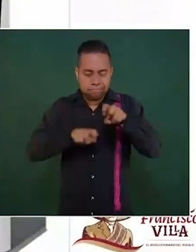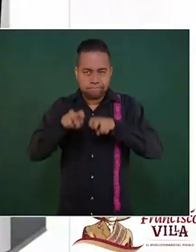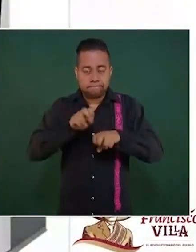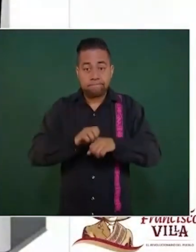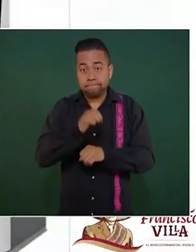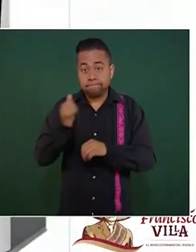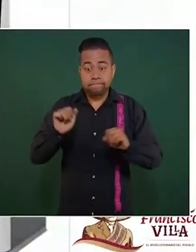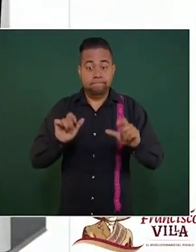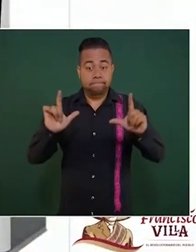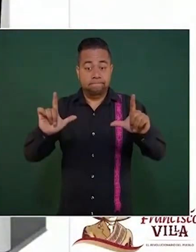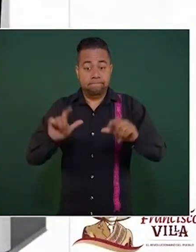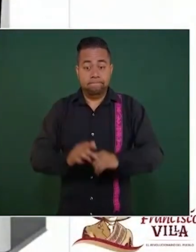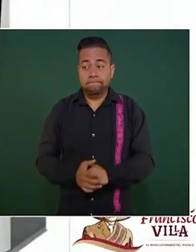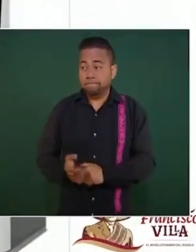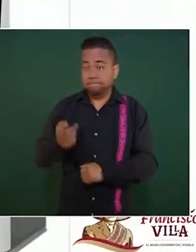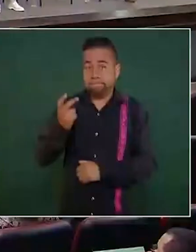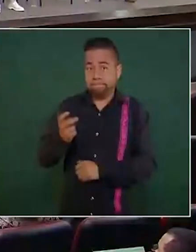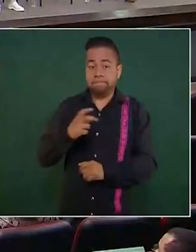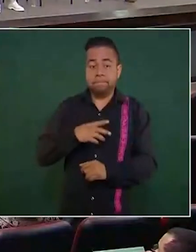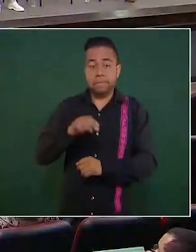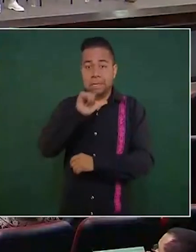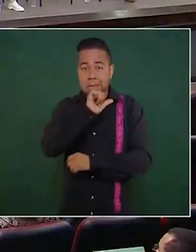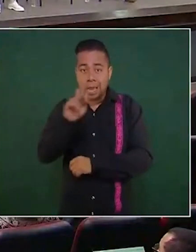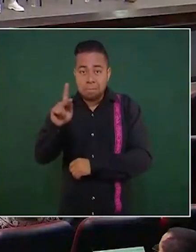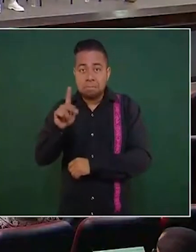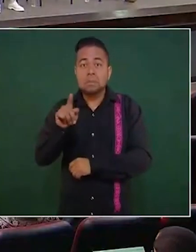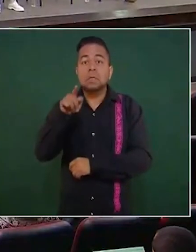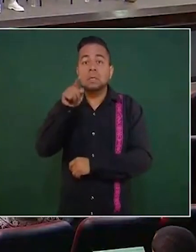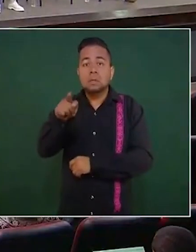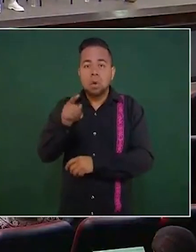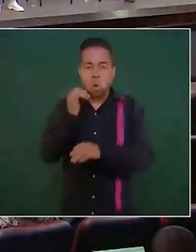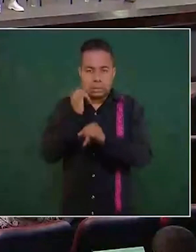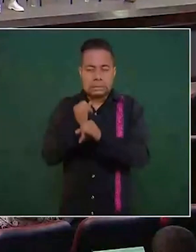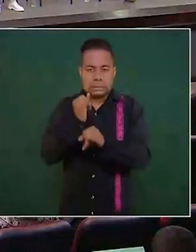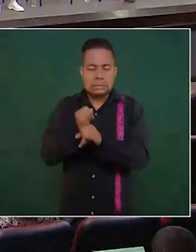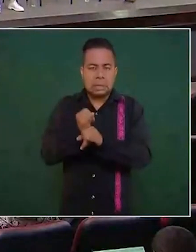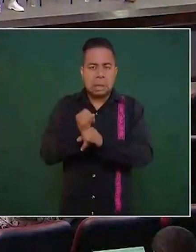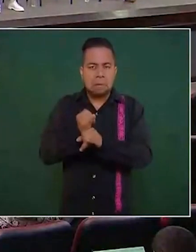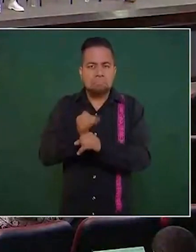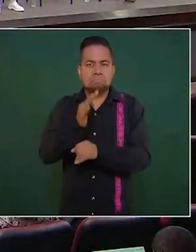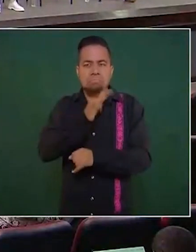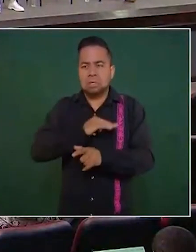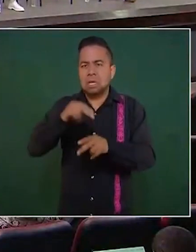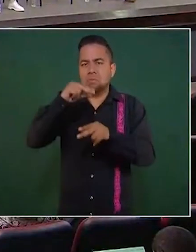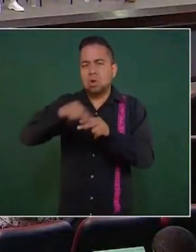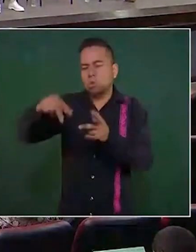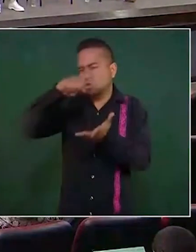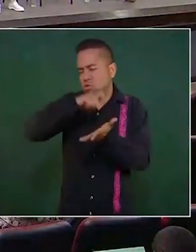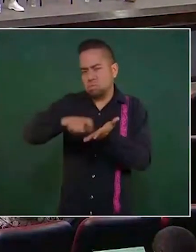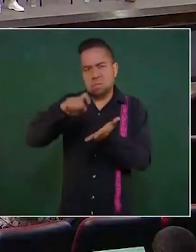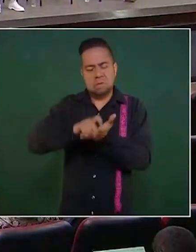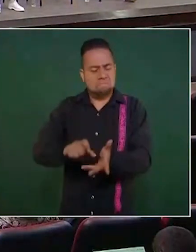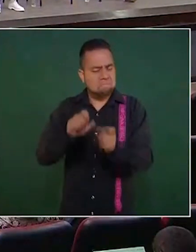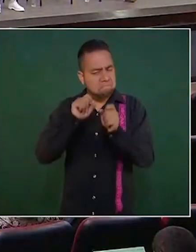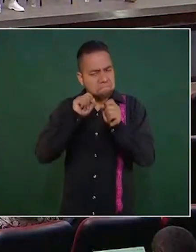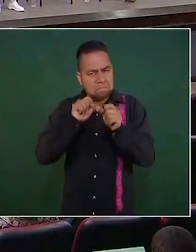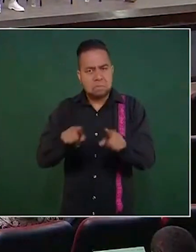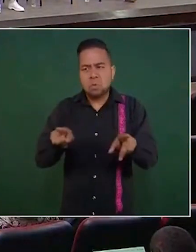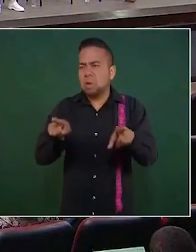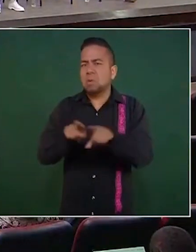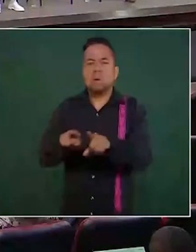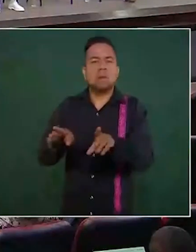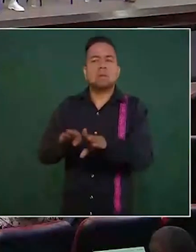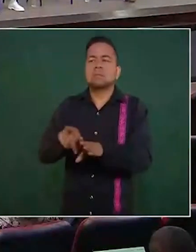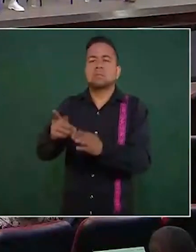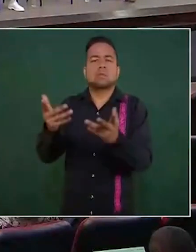Esta es la aplicación mediante la cual podemos comprar boletos, y es la misma forma como se compran los